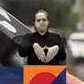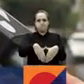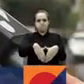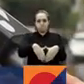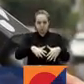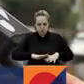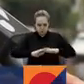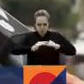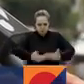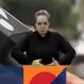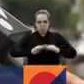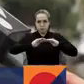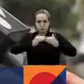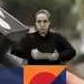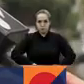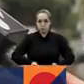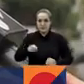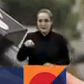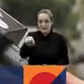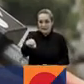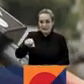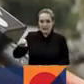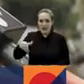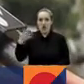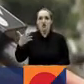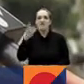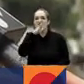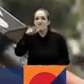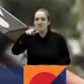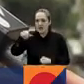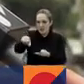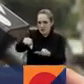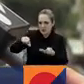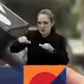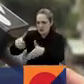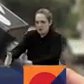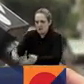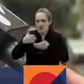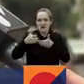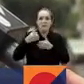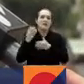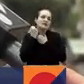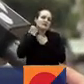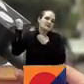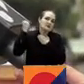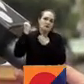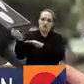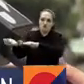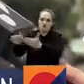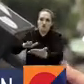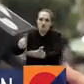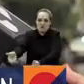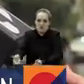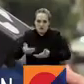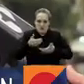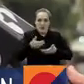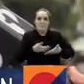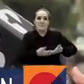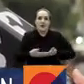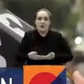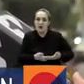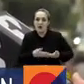le realizan inicialmente una cesárea en la zona rural y después la asesinan degollándola, le roban su bebé, como ustedes lo